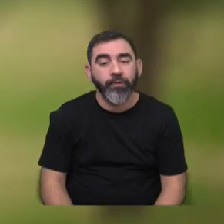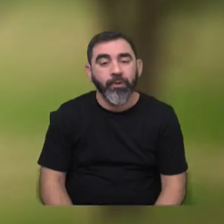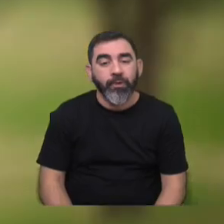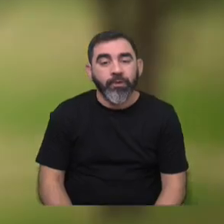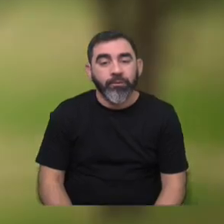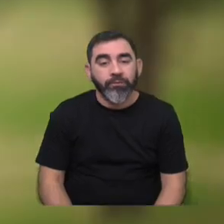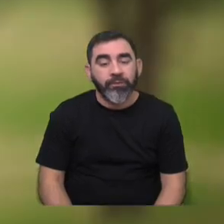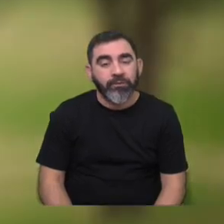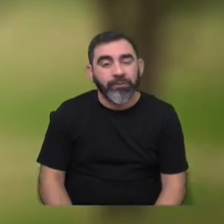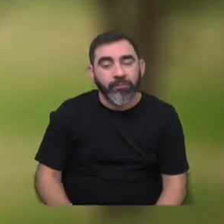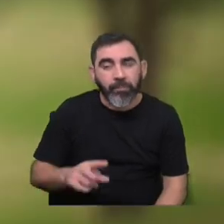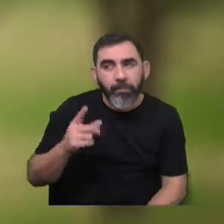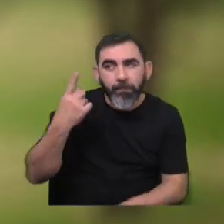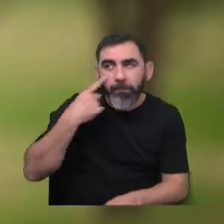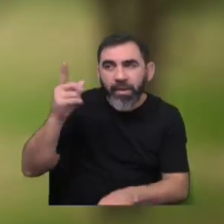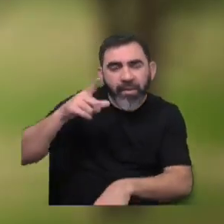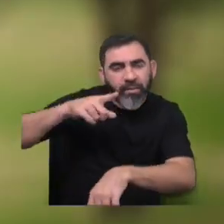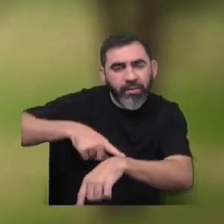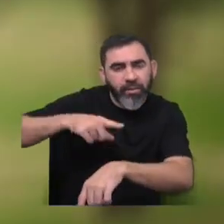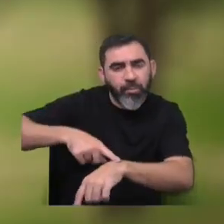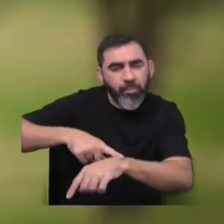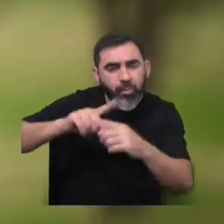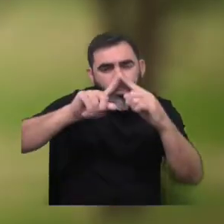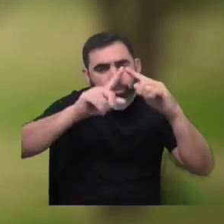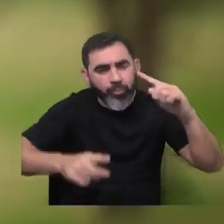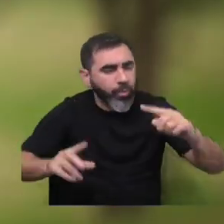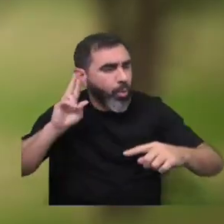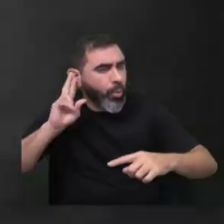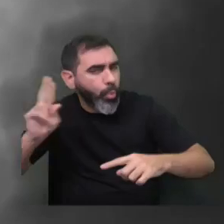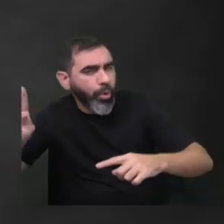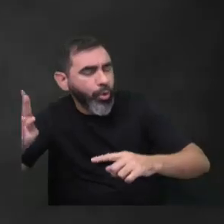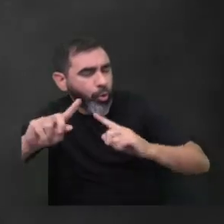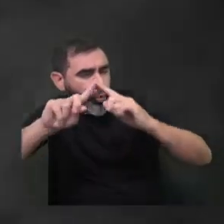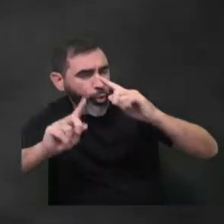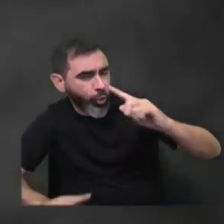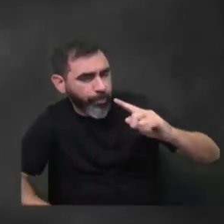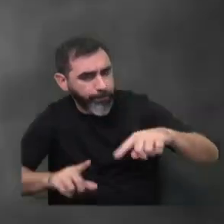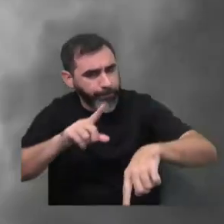¿Prestás atención al tiempo que pasa entre un rayo y un trueno durante una tormenta eléctrica?